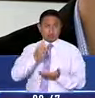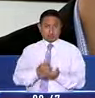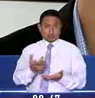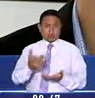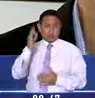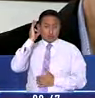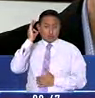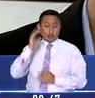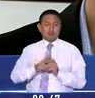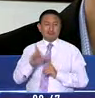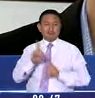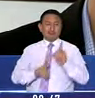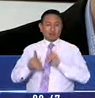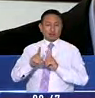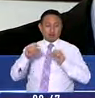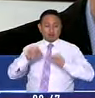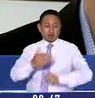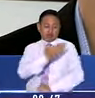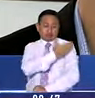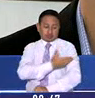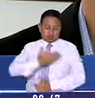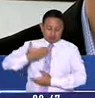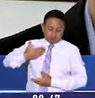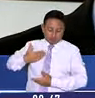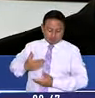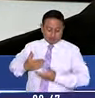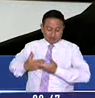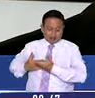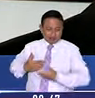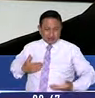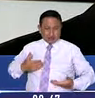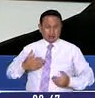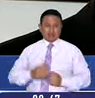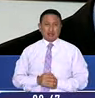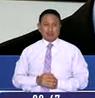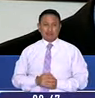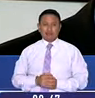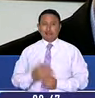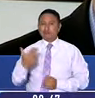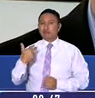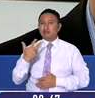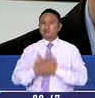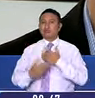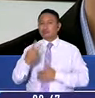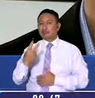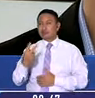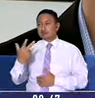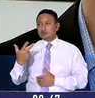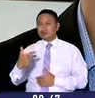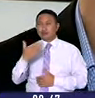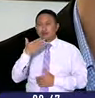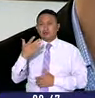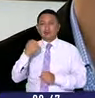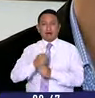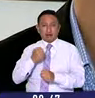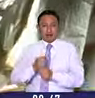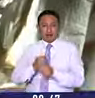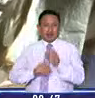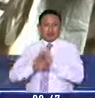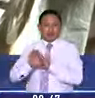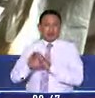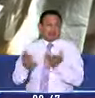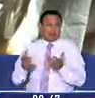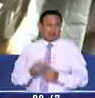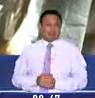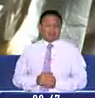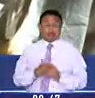un diagnóstico, con amputaciones de seno, de pierna, con 2, 3 hijos, ¿cómo salen adelante? ¿Cómo trabajan?